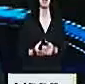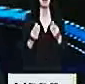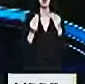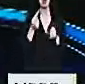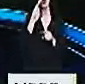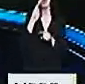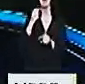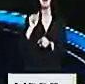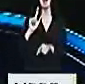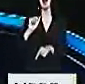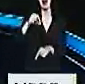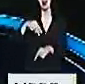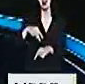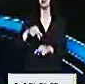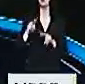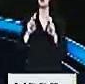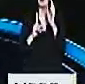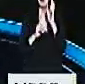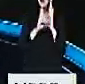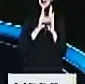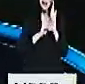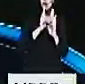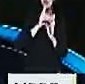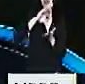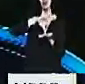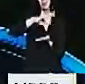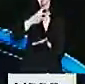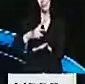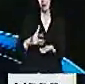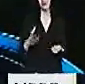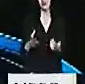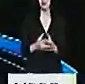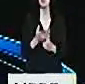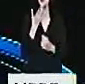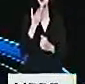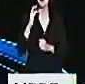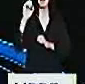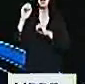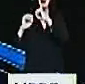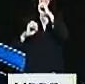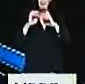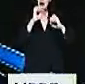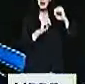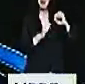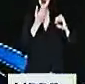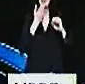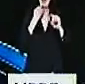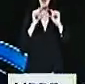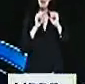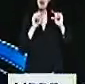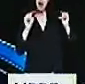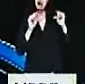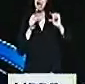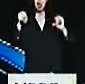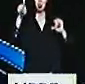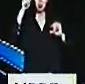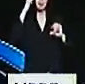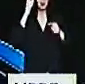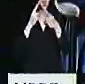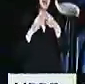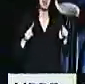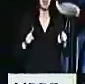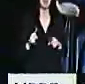plantea Natacha desde ese punto de vista, ¿no? Del desarrollo también del país, porque para las empresas esta frase también tiene otra connotación, ¿no? Lo de Santiago